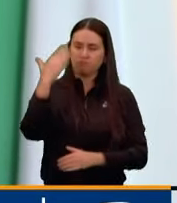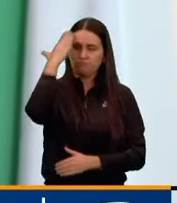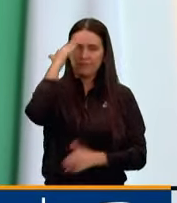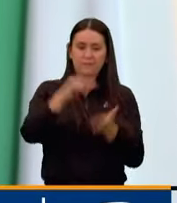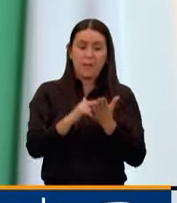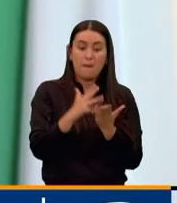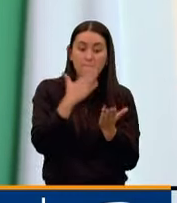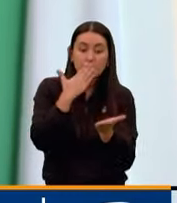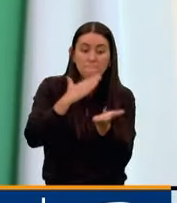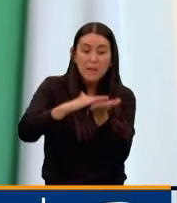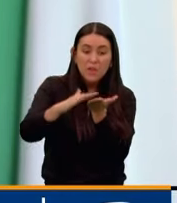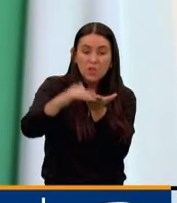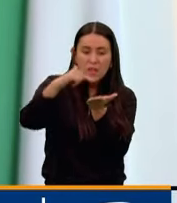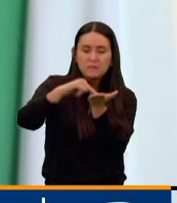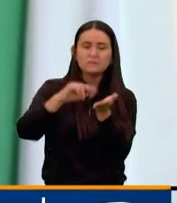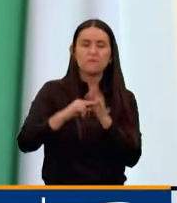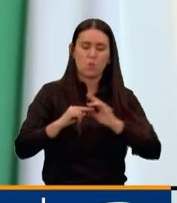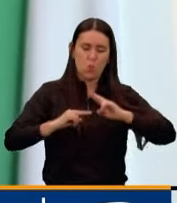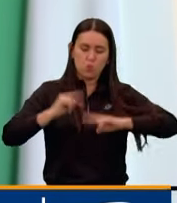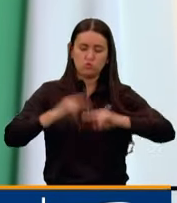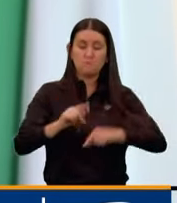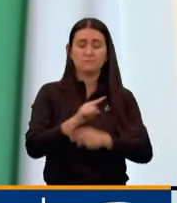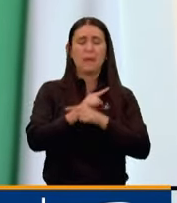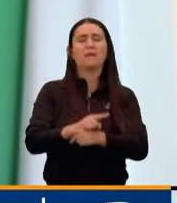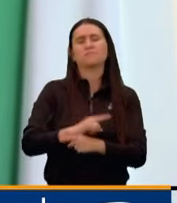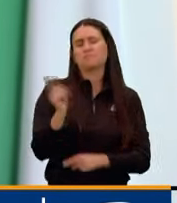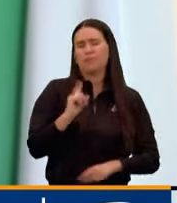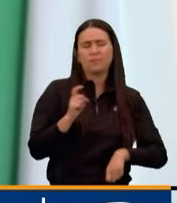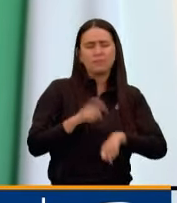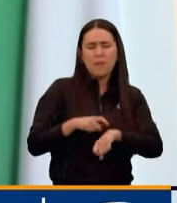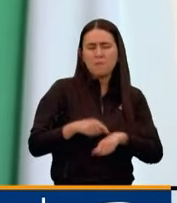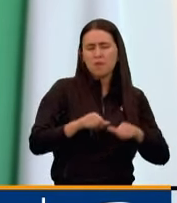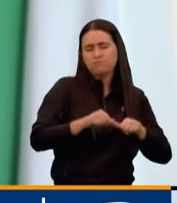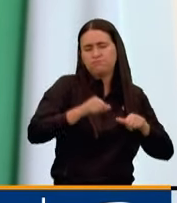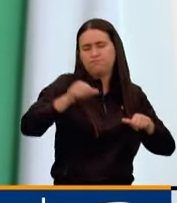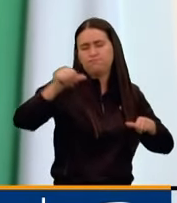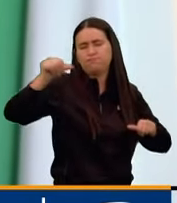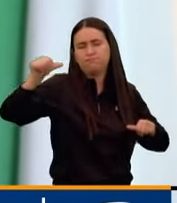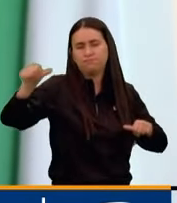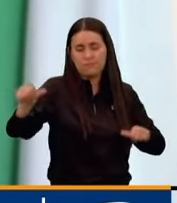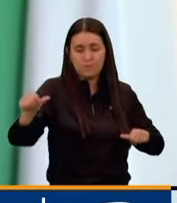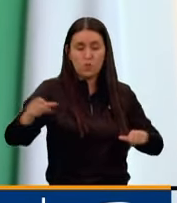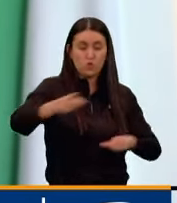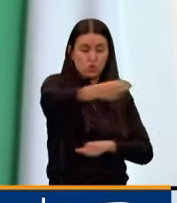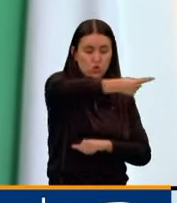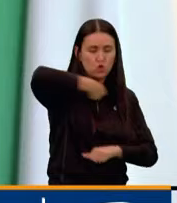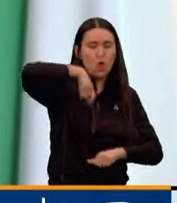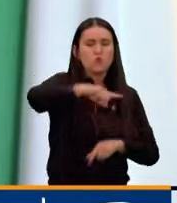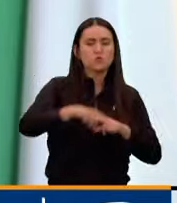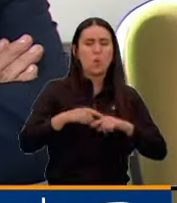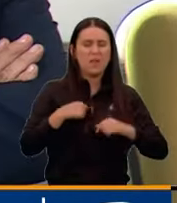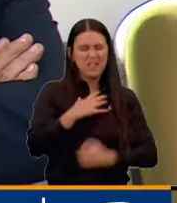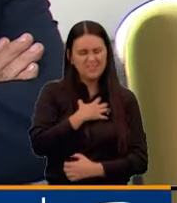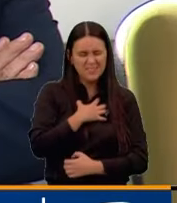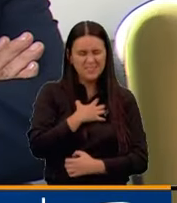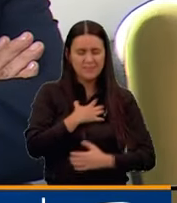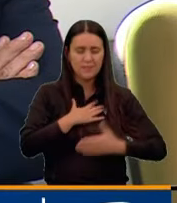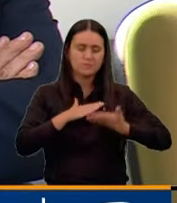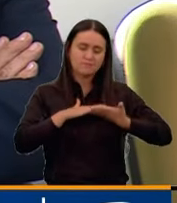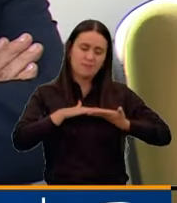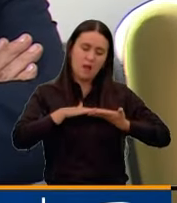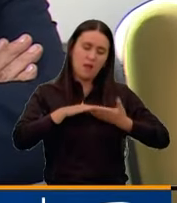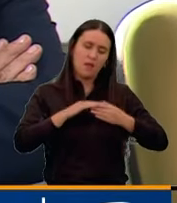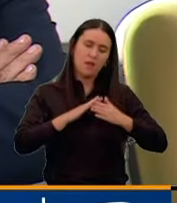construcción a largo plazo en el que vamos todos aliviando el corazón.